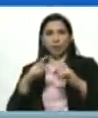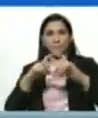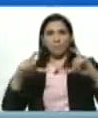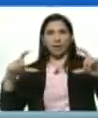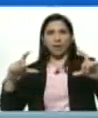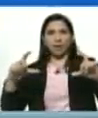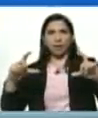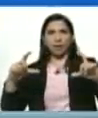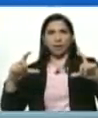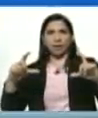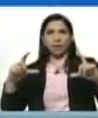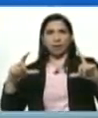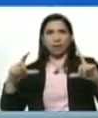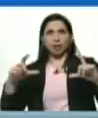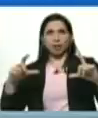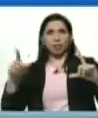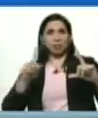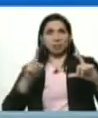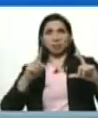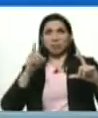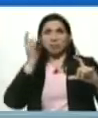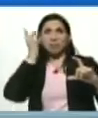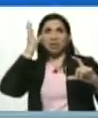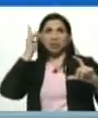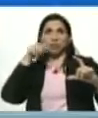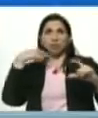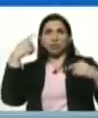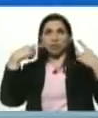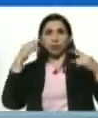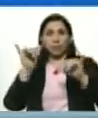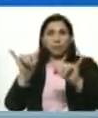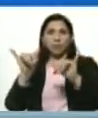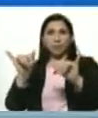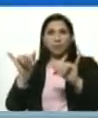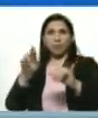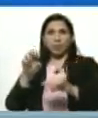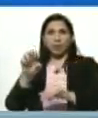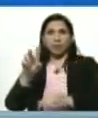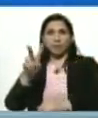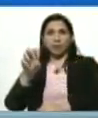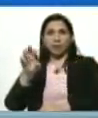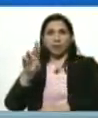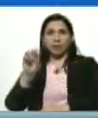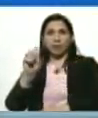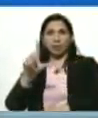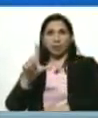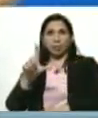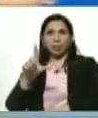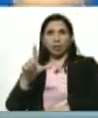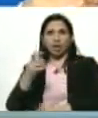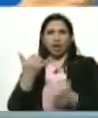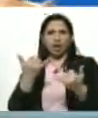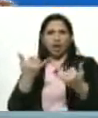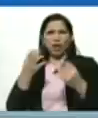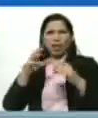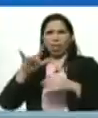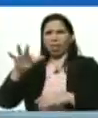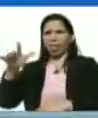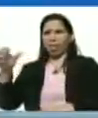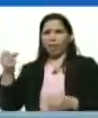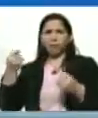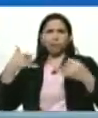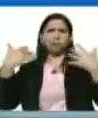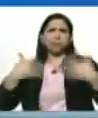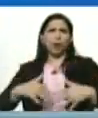no sé qué invento está lo que era azul si fue el propio reverol pero ahora un poco de letra y un poco de número